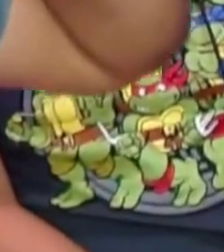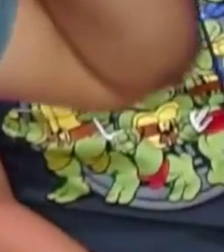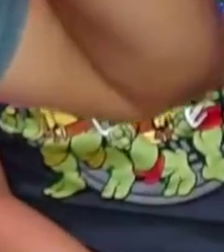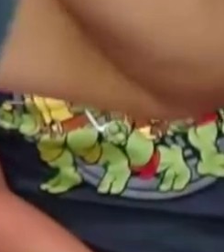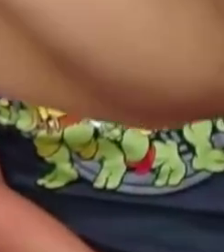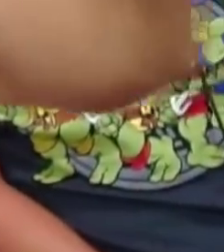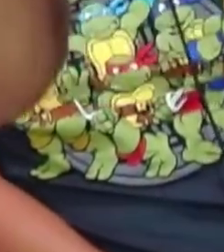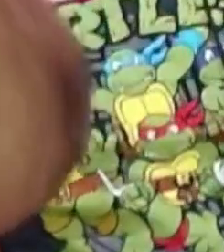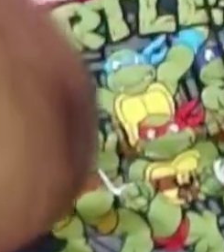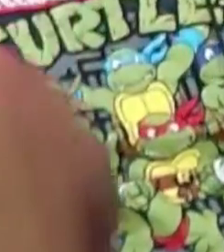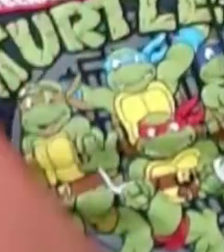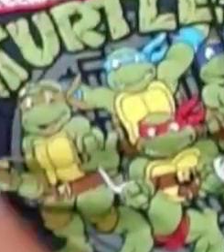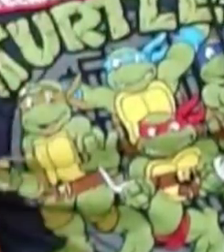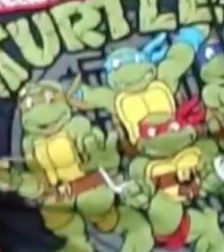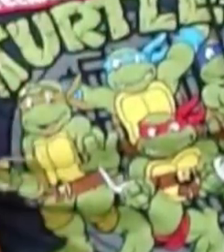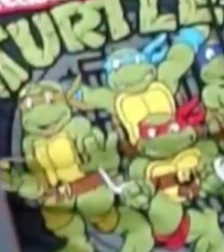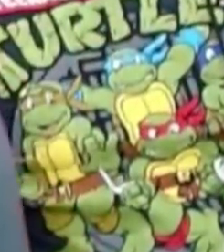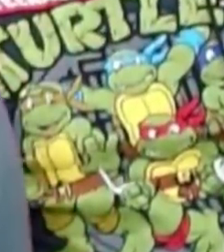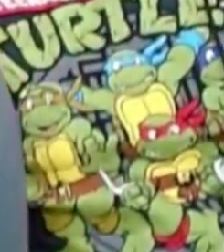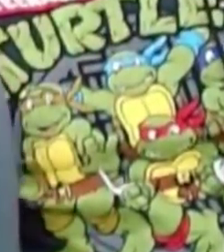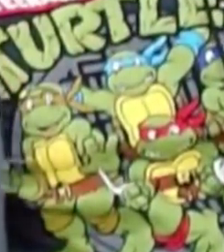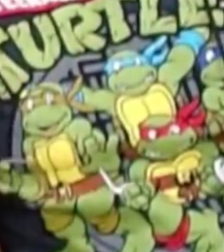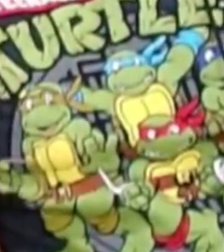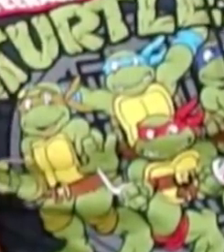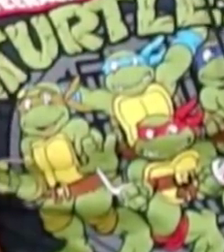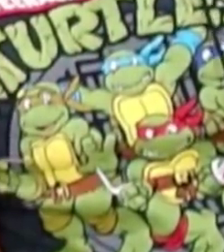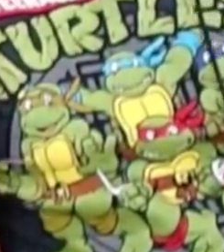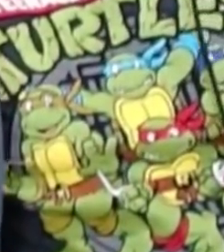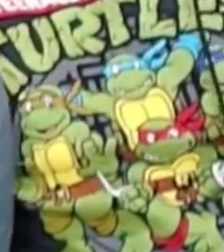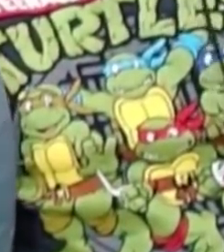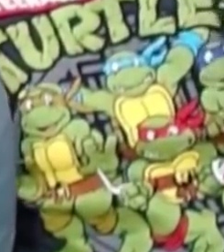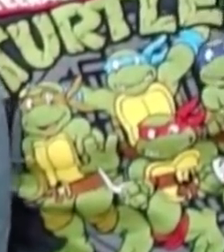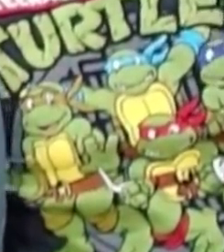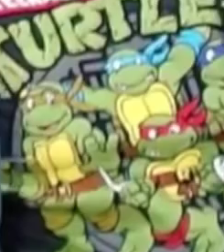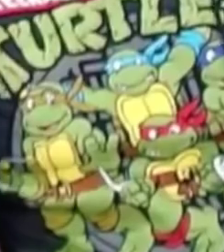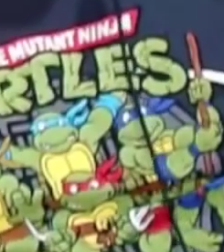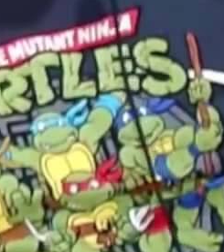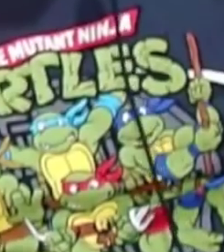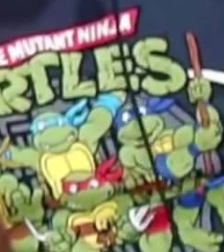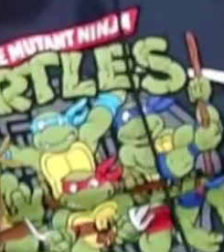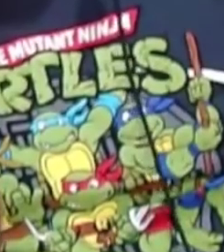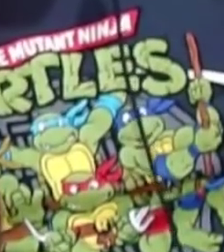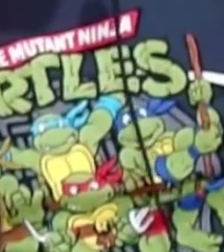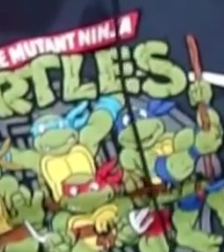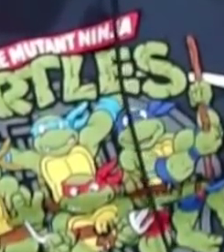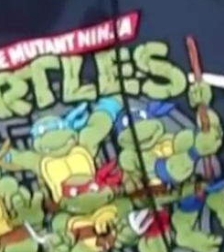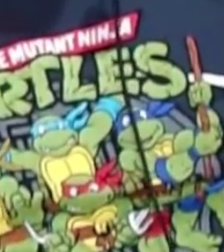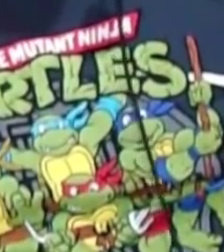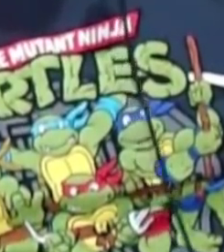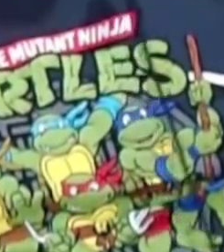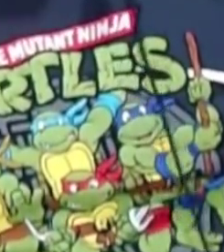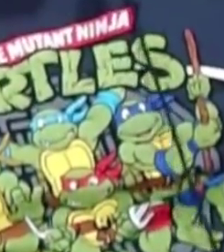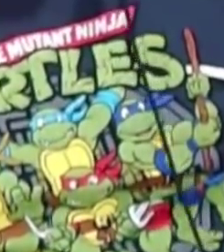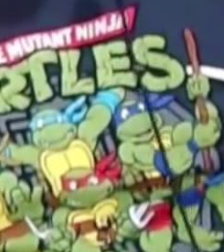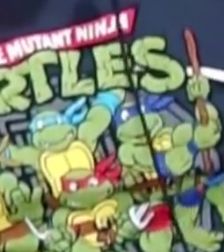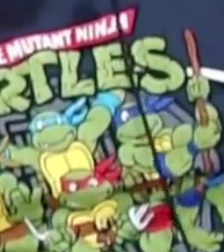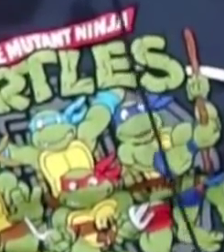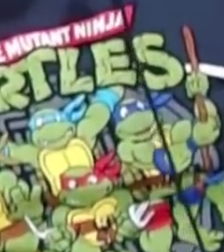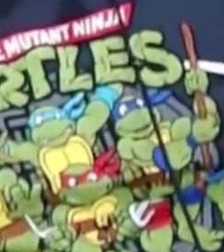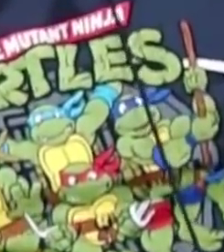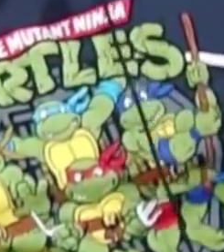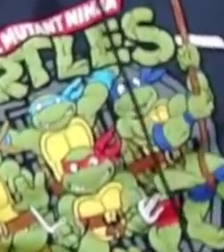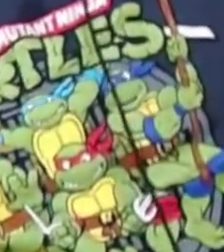video más de desfile militar, aprovechando que este 16 de septiembre de 2021 va a ser un desfile hermoso y